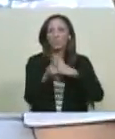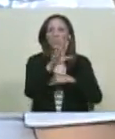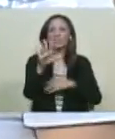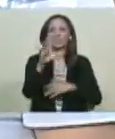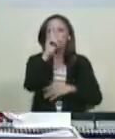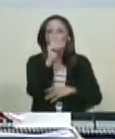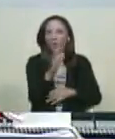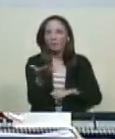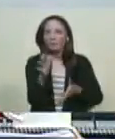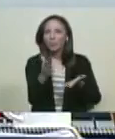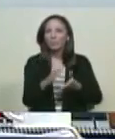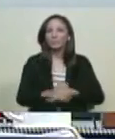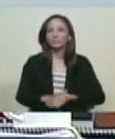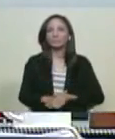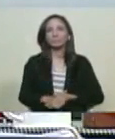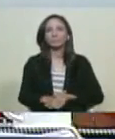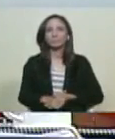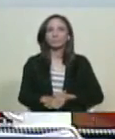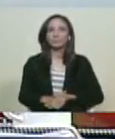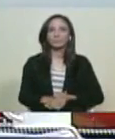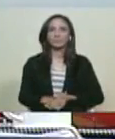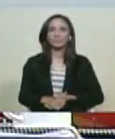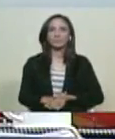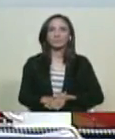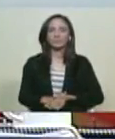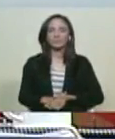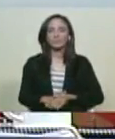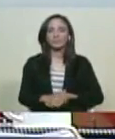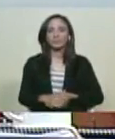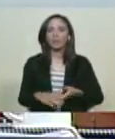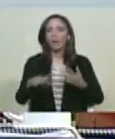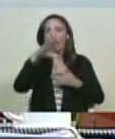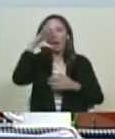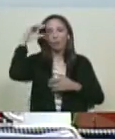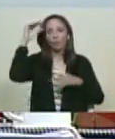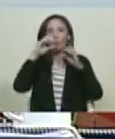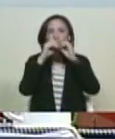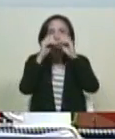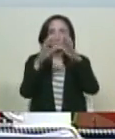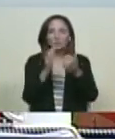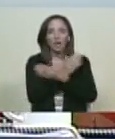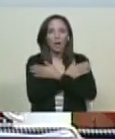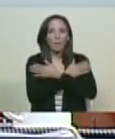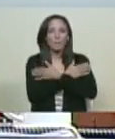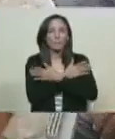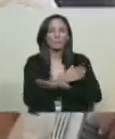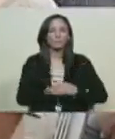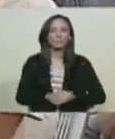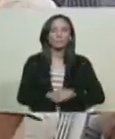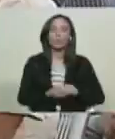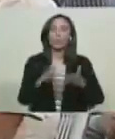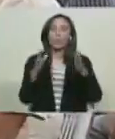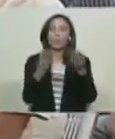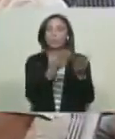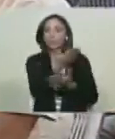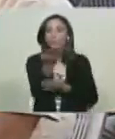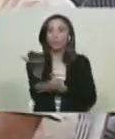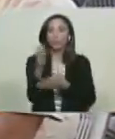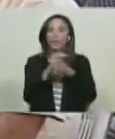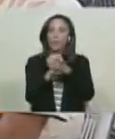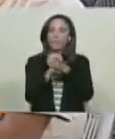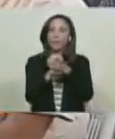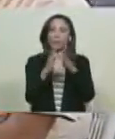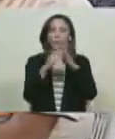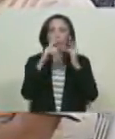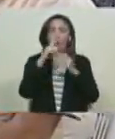años todavía. ¿Ah? Que Dios te bendiga, hermano. Un abrazo. Mis compañeros de trabajo y de lucha de